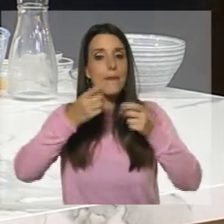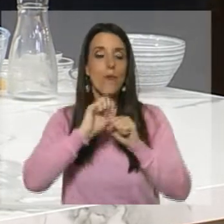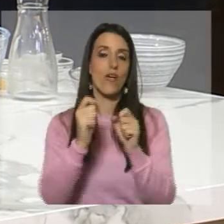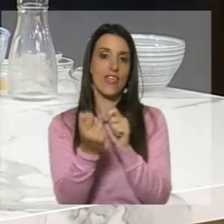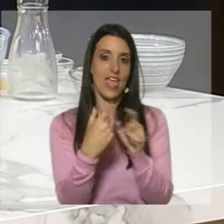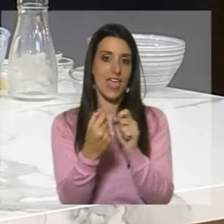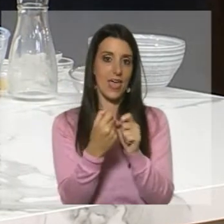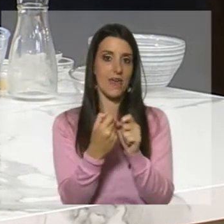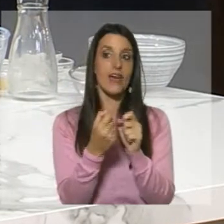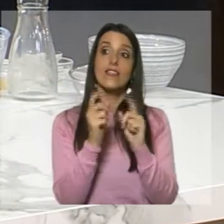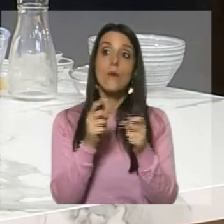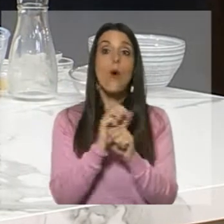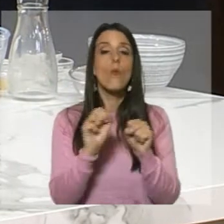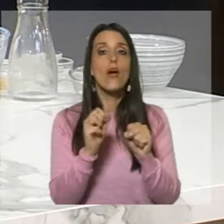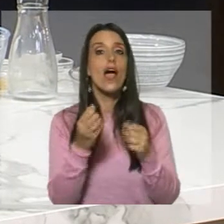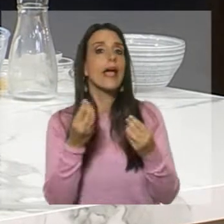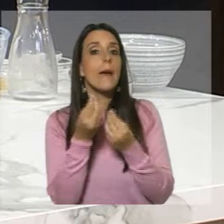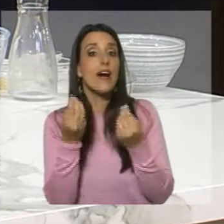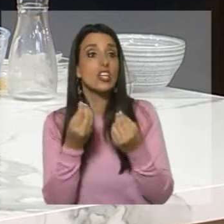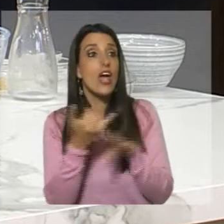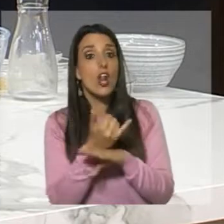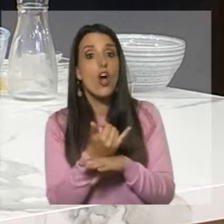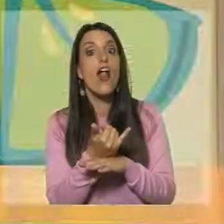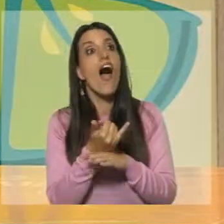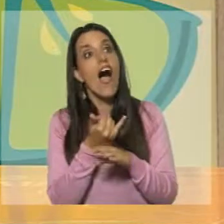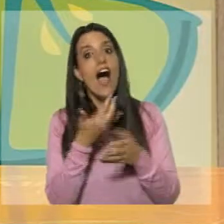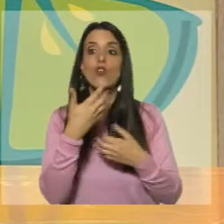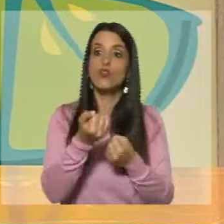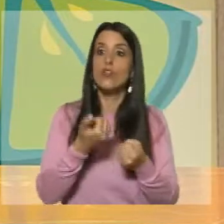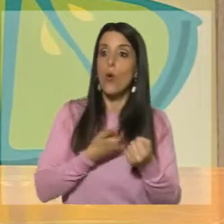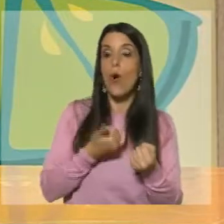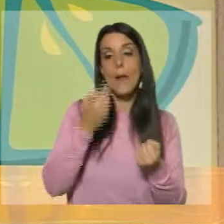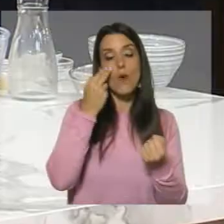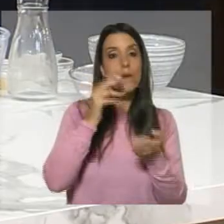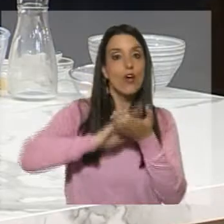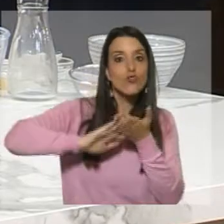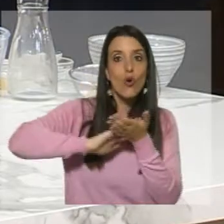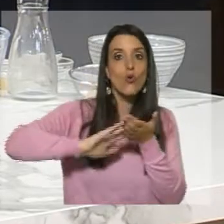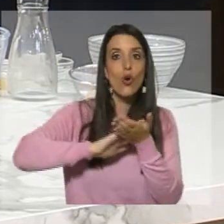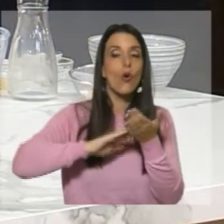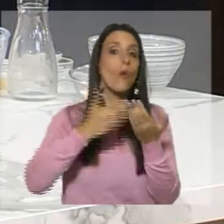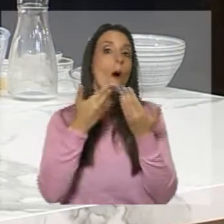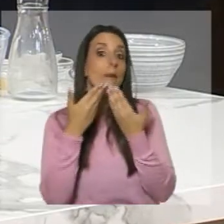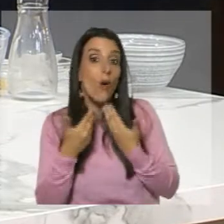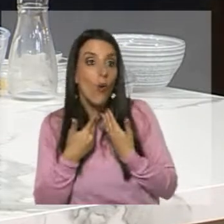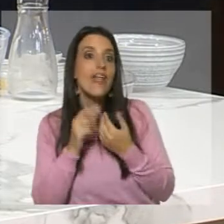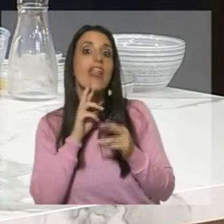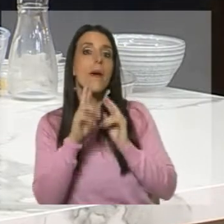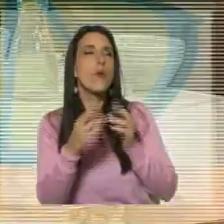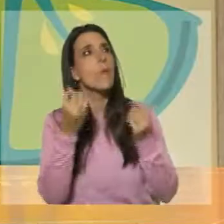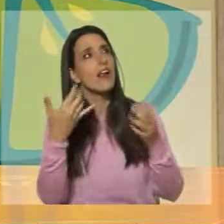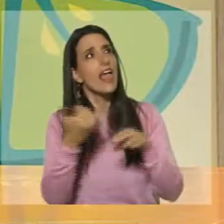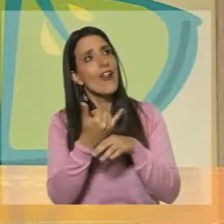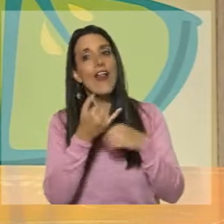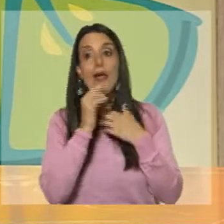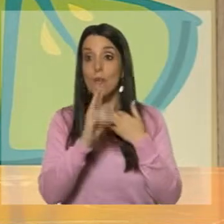escribir. Y a lo mejor podemos encontrar en qué pasó. Porque a veces pasa. Ahí va, eso. ¿Cuál es el problema? Hacemos como una especie de consultorio. Me encanta. Pauli responde